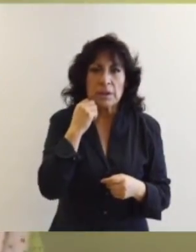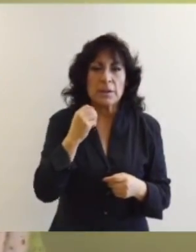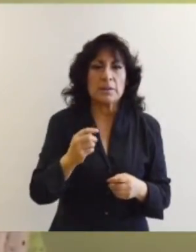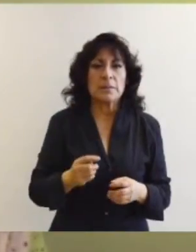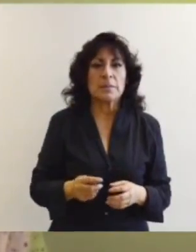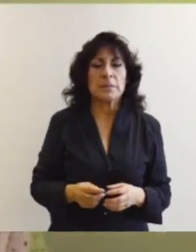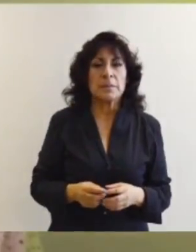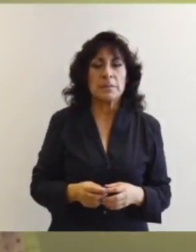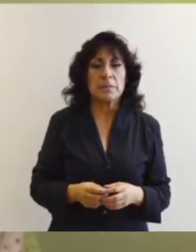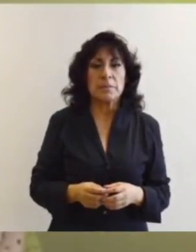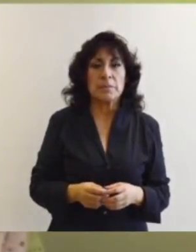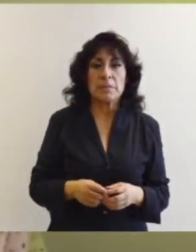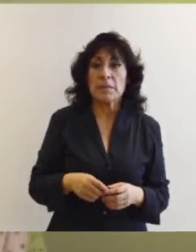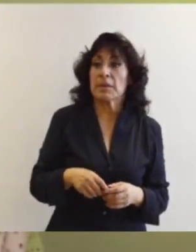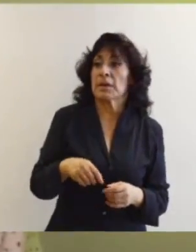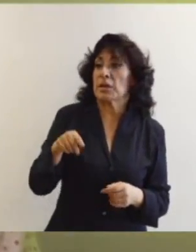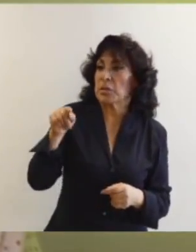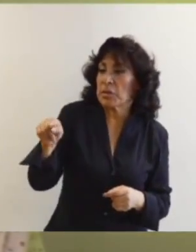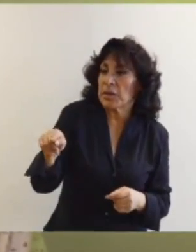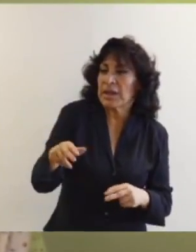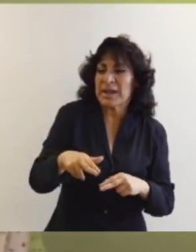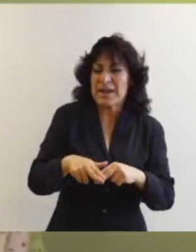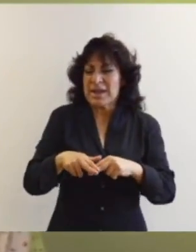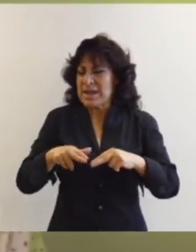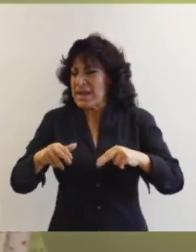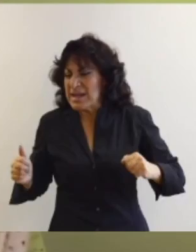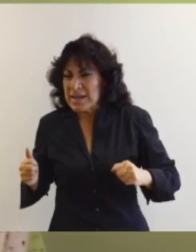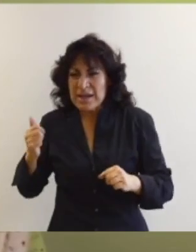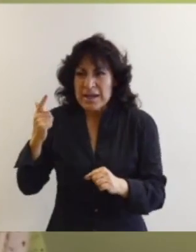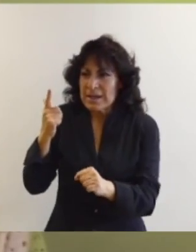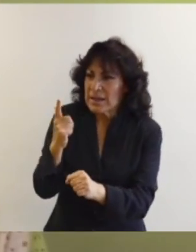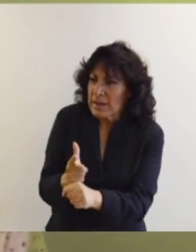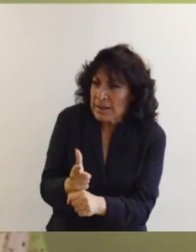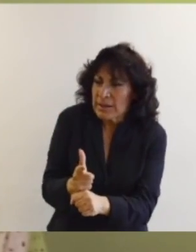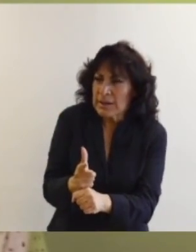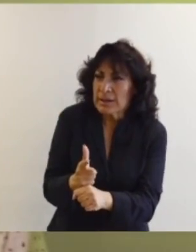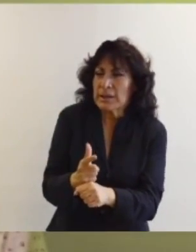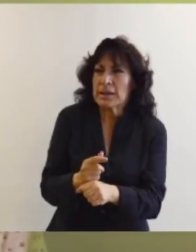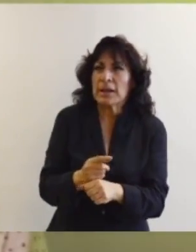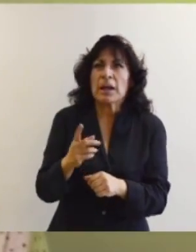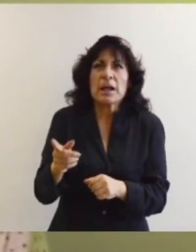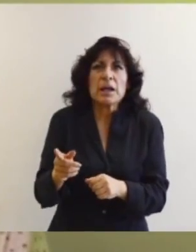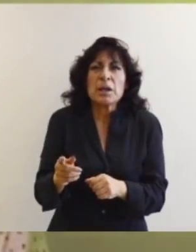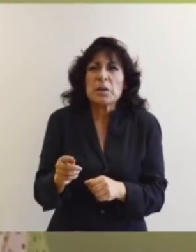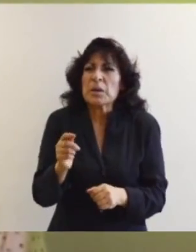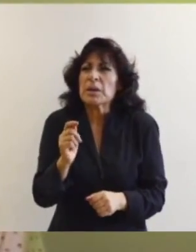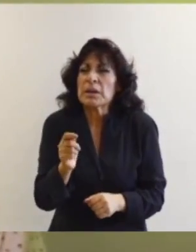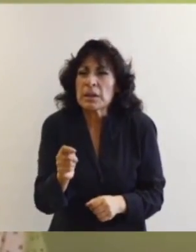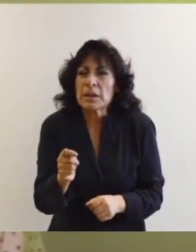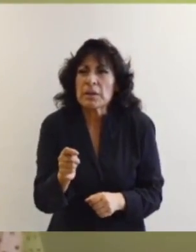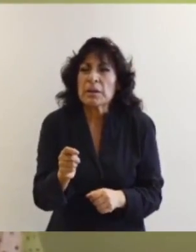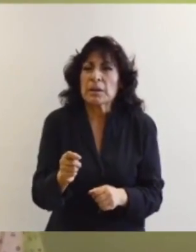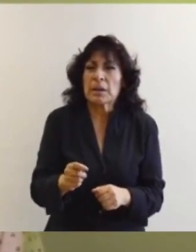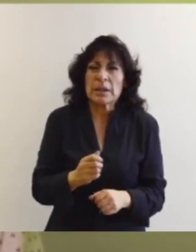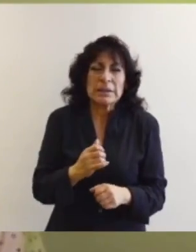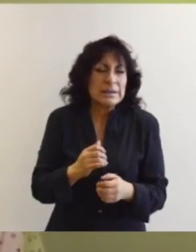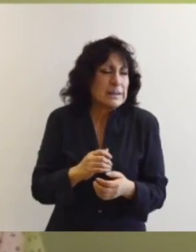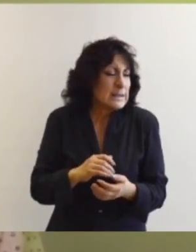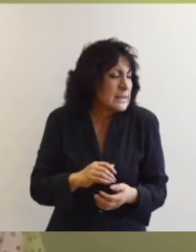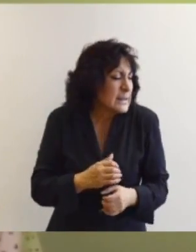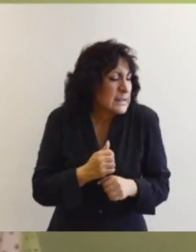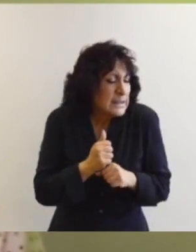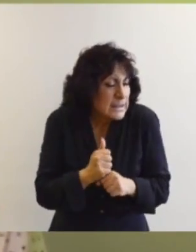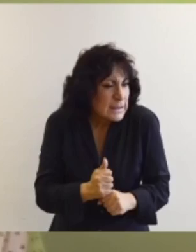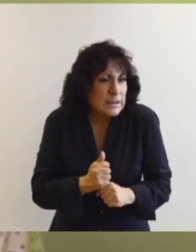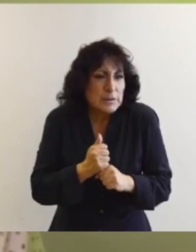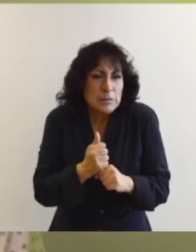Ni usted ni nadie, porque sería como la certificación dolorosa de su